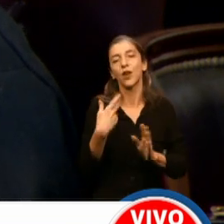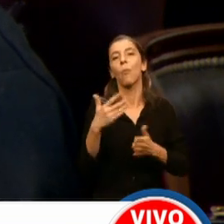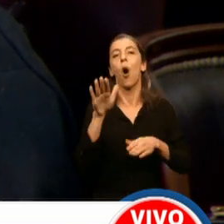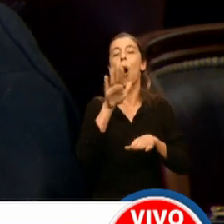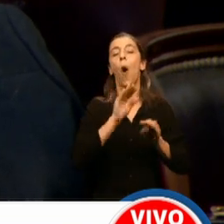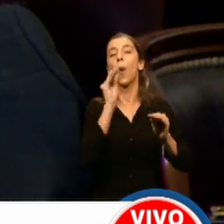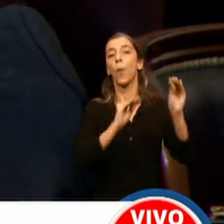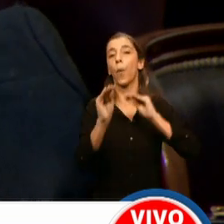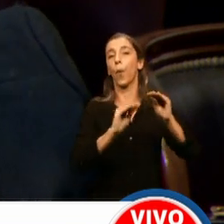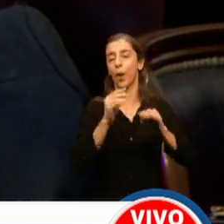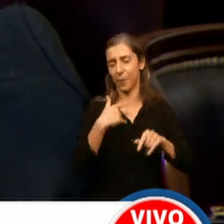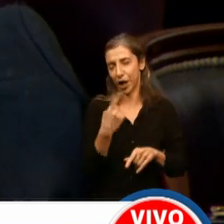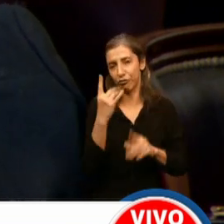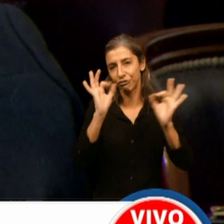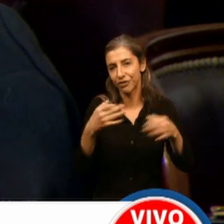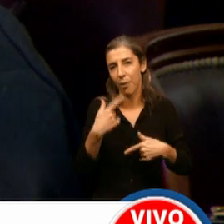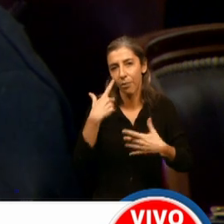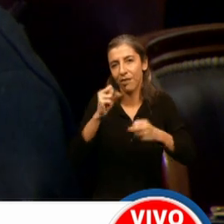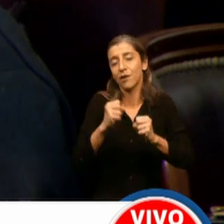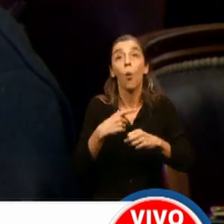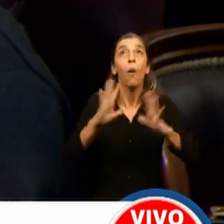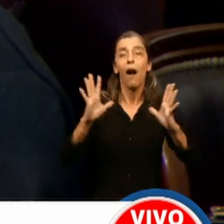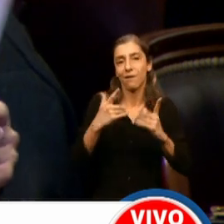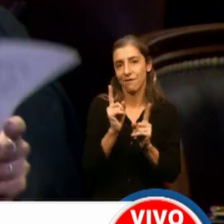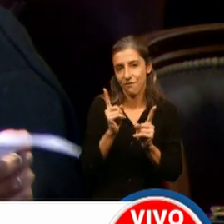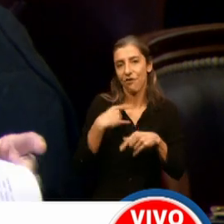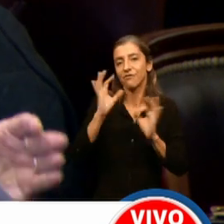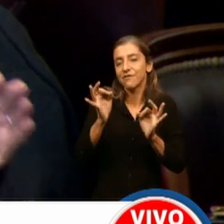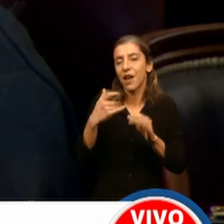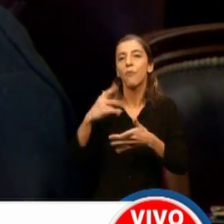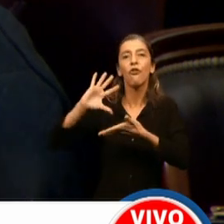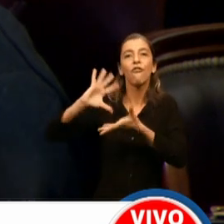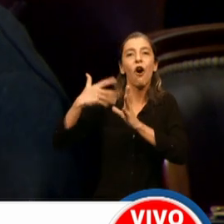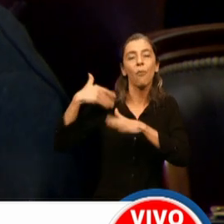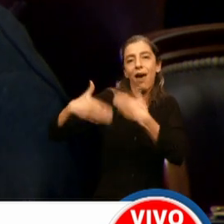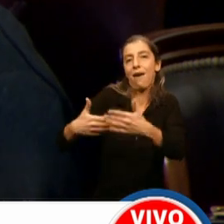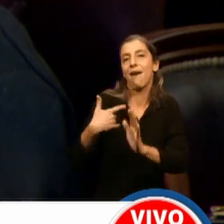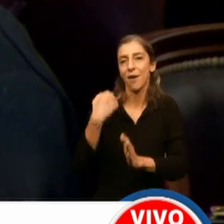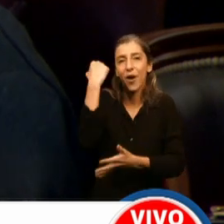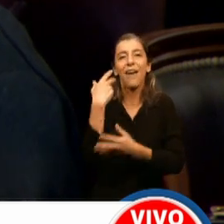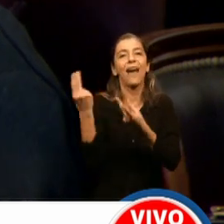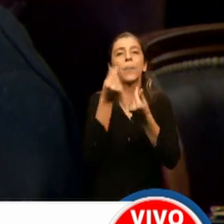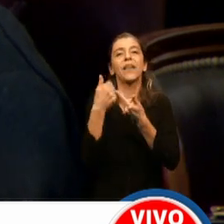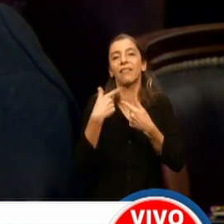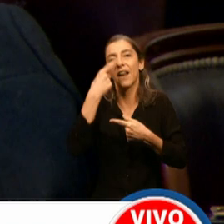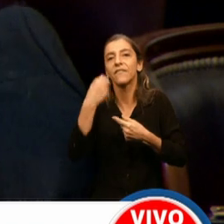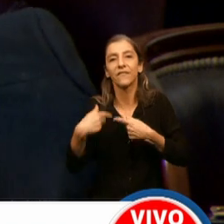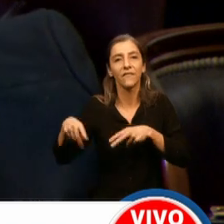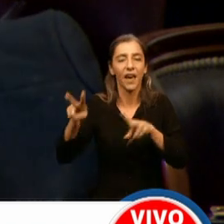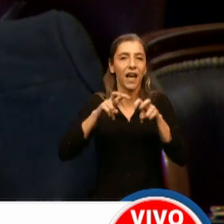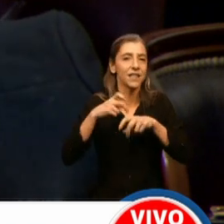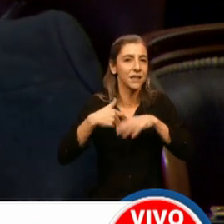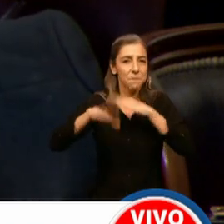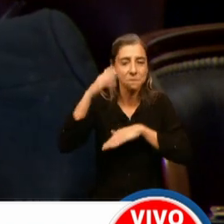no descubrimos nada vivimos en una sociedad del capitalismo tardío y el capital financiero vivimos en una sociedad